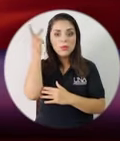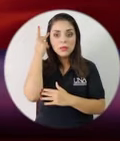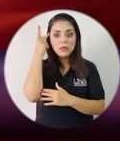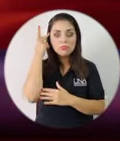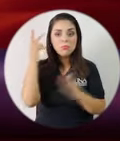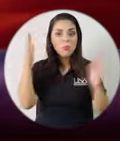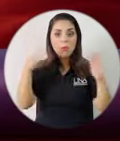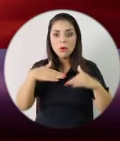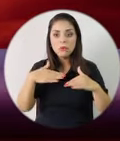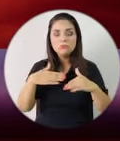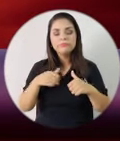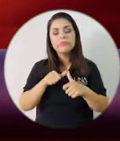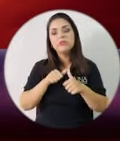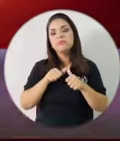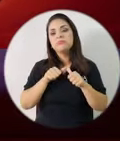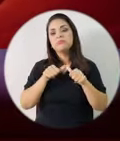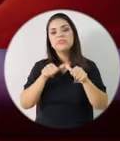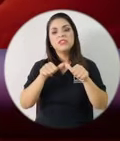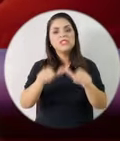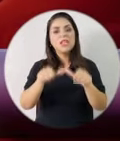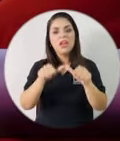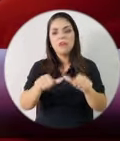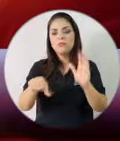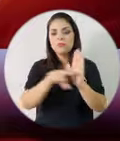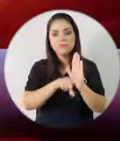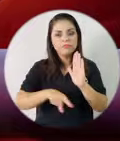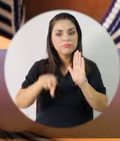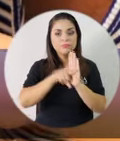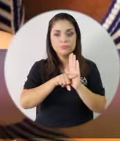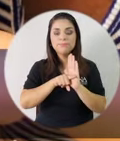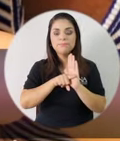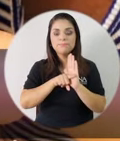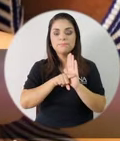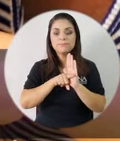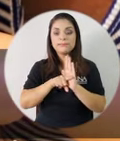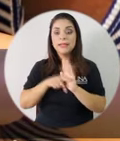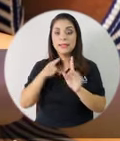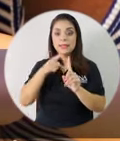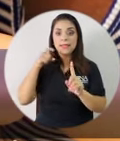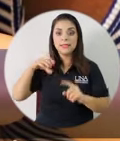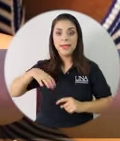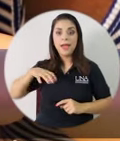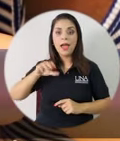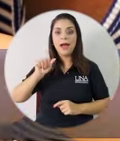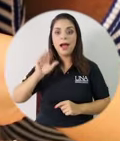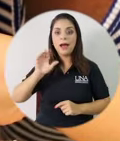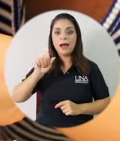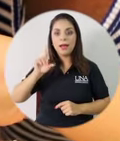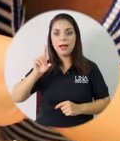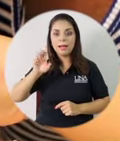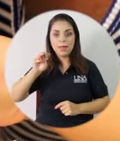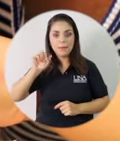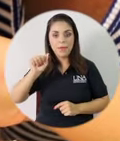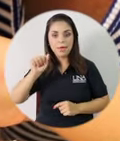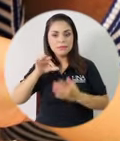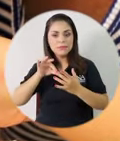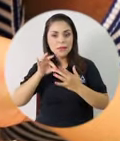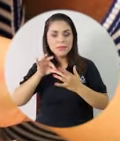estas políticas, pues vamos a seguir con muchos efectos negativos. Desde la academia